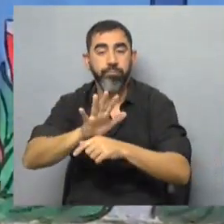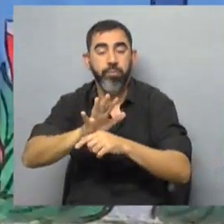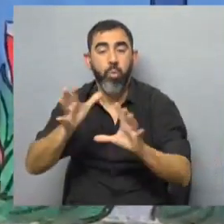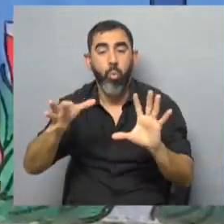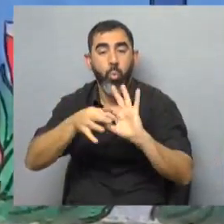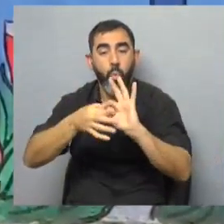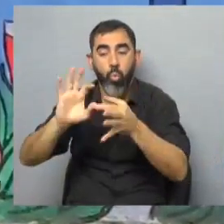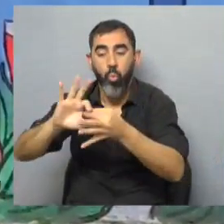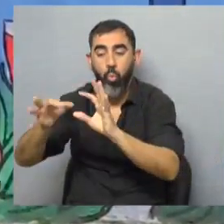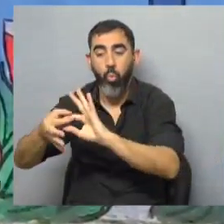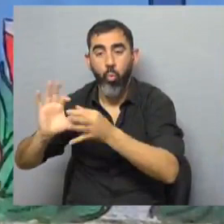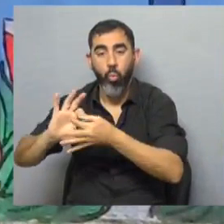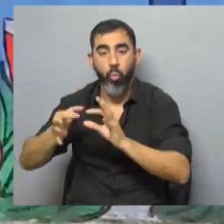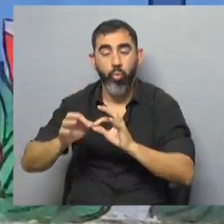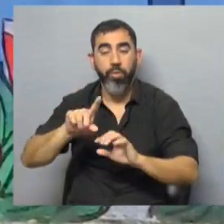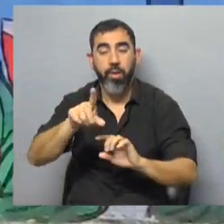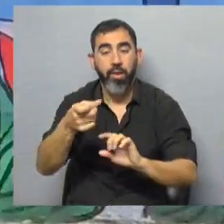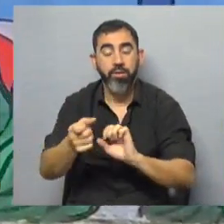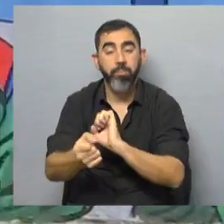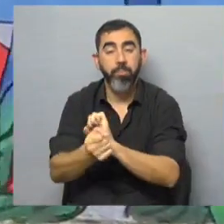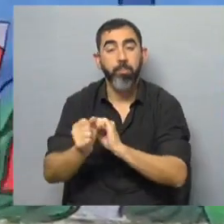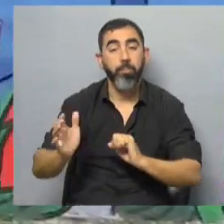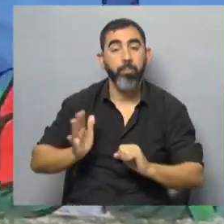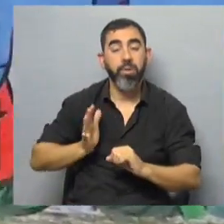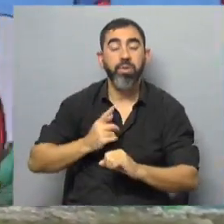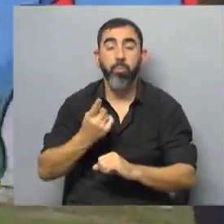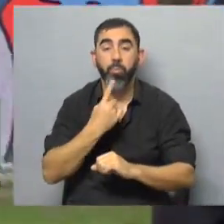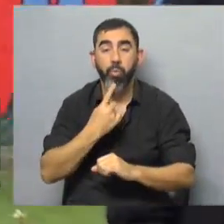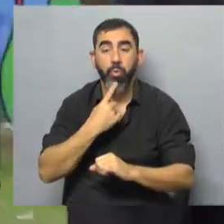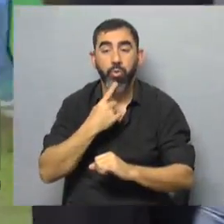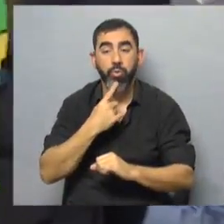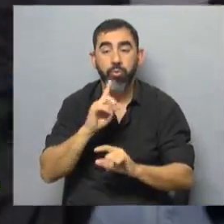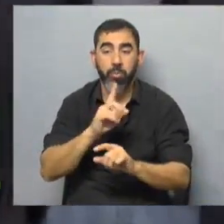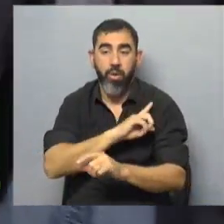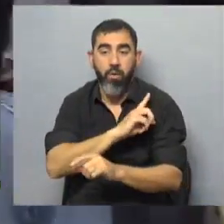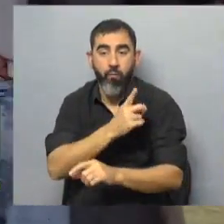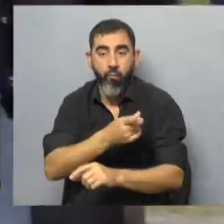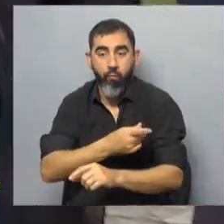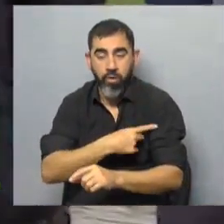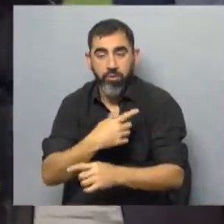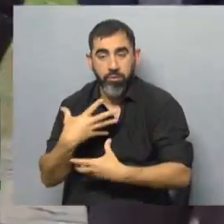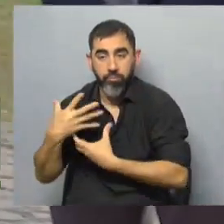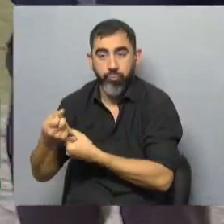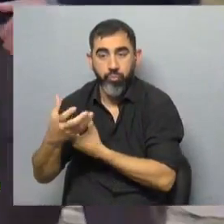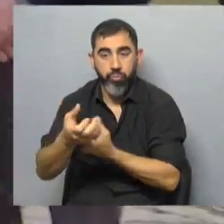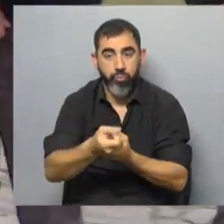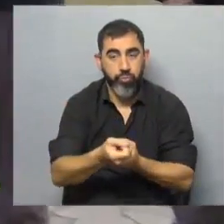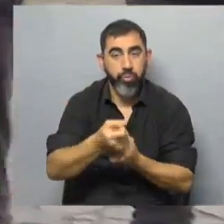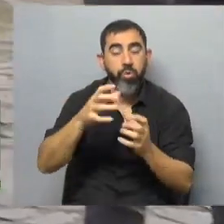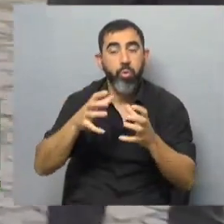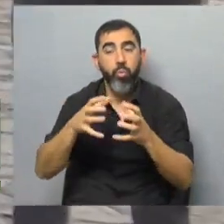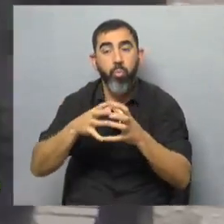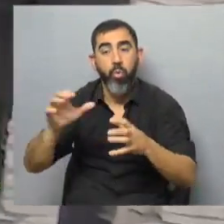que tuvieron también todas las expresas políticas allí y la fuerza que se daban entre ellas. Estamos con el equipo